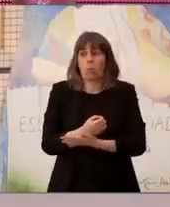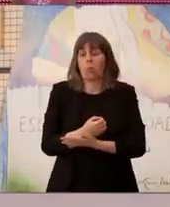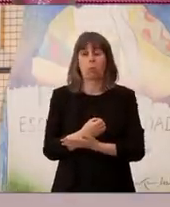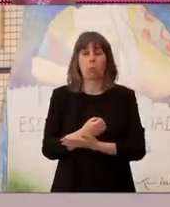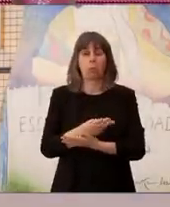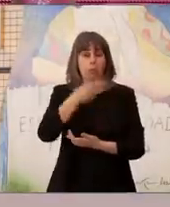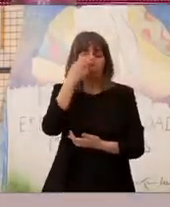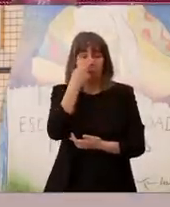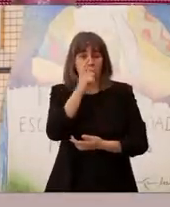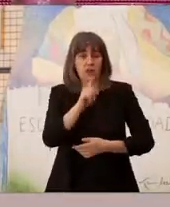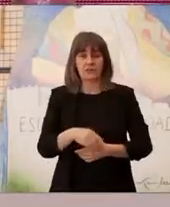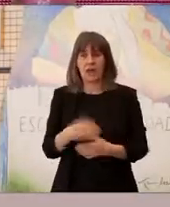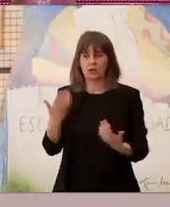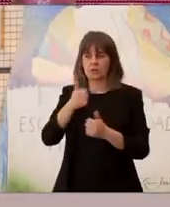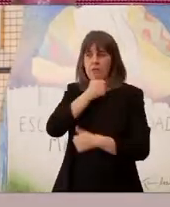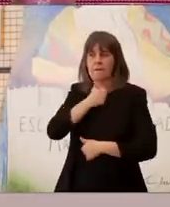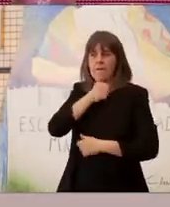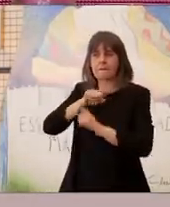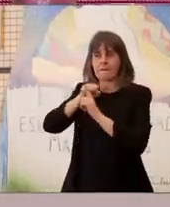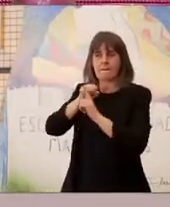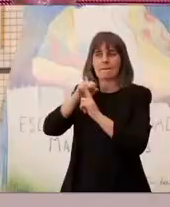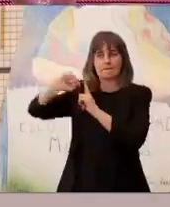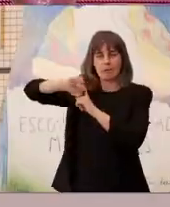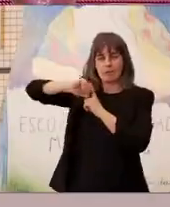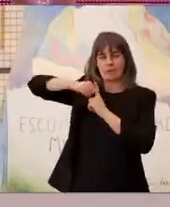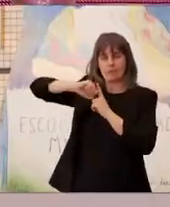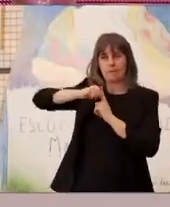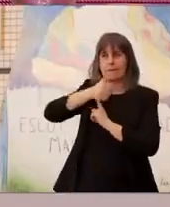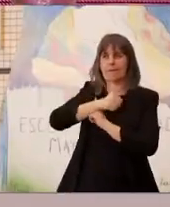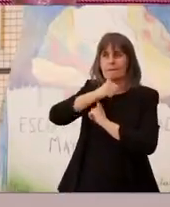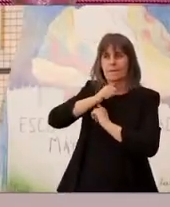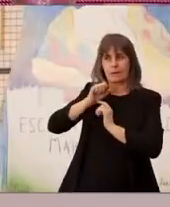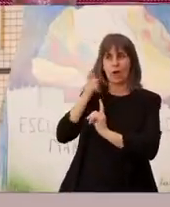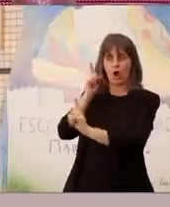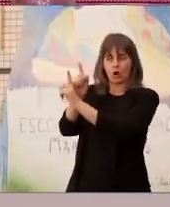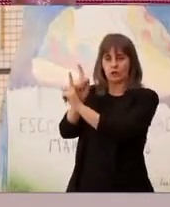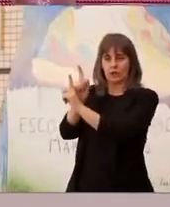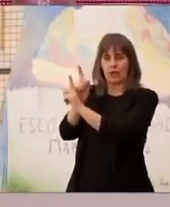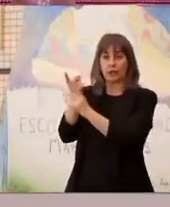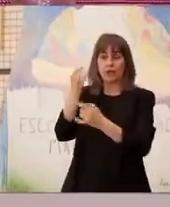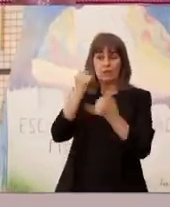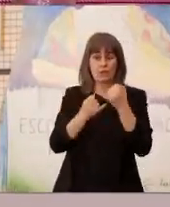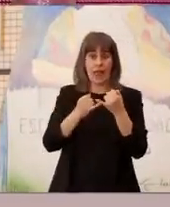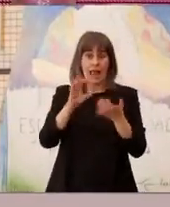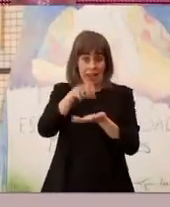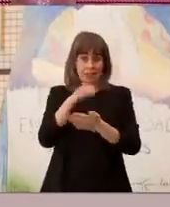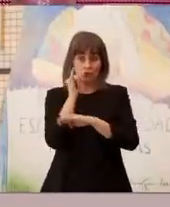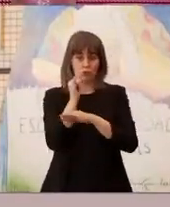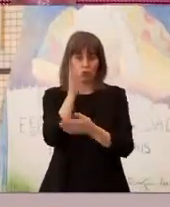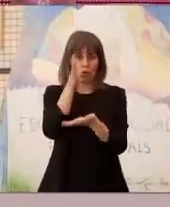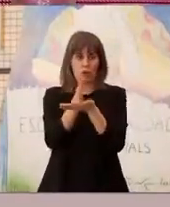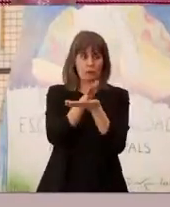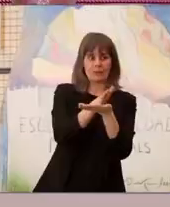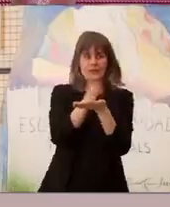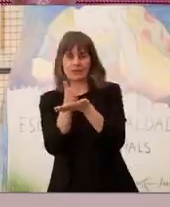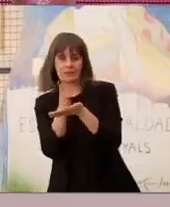el mismo interés resisten Y entonces esta institución es también en medio absolutamente tensionada yo creo